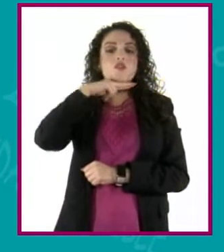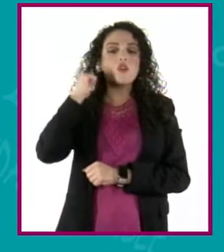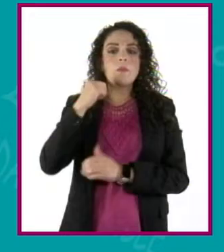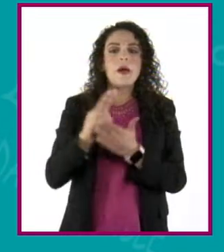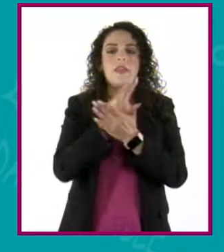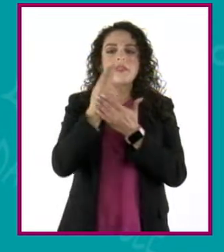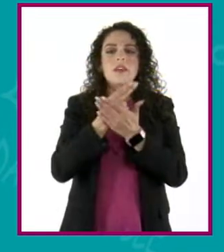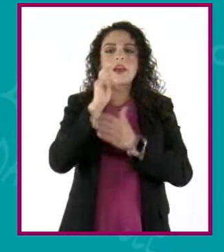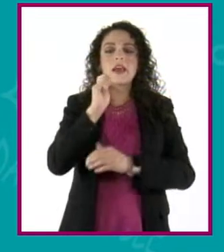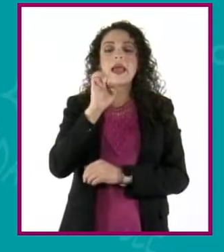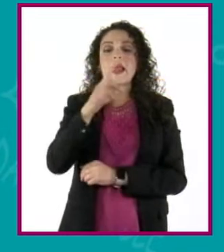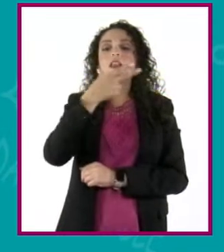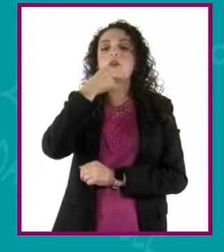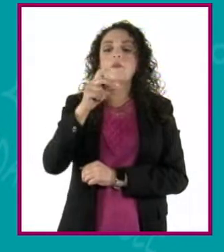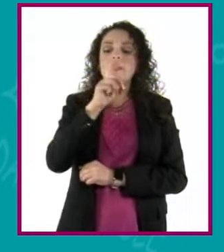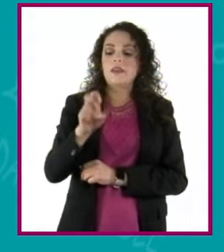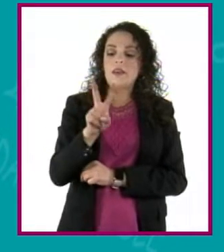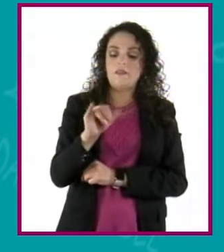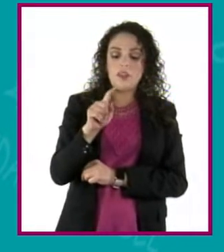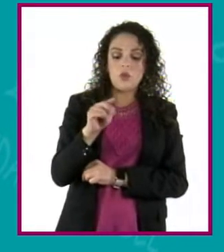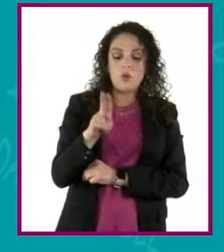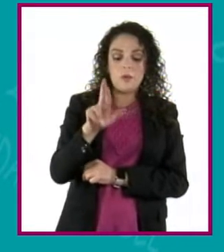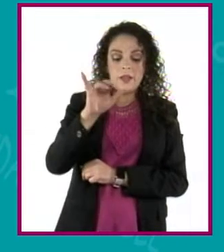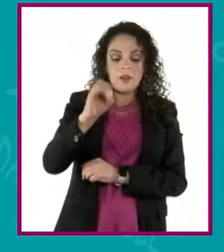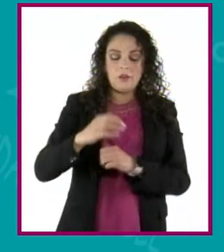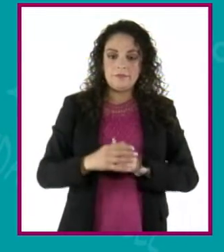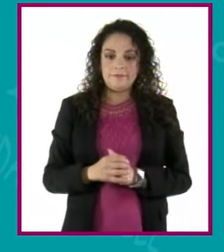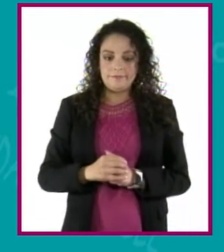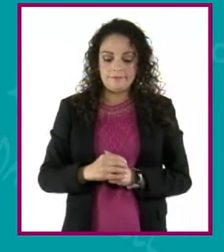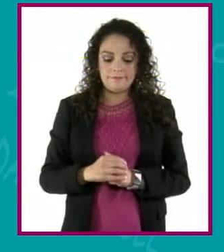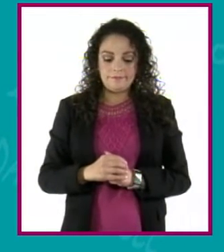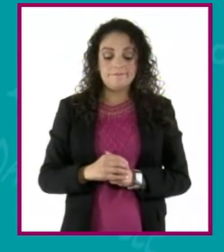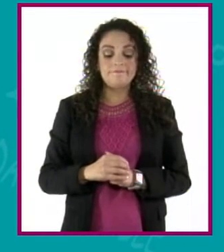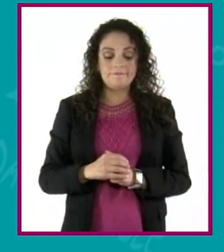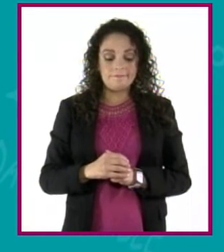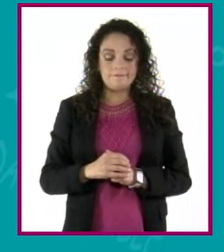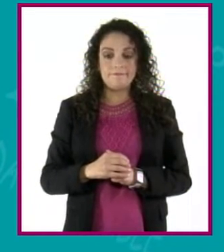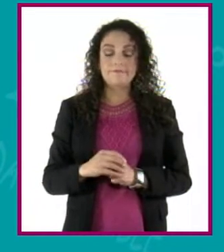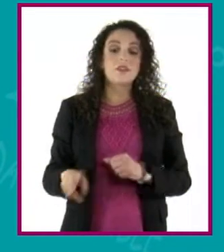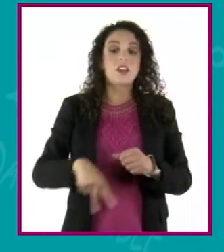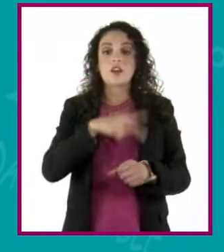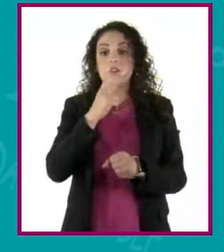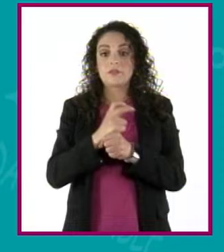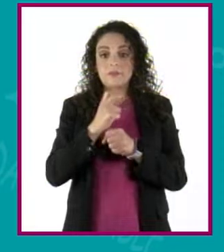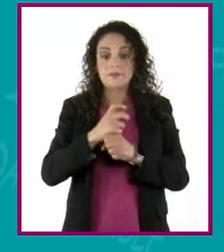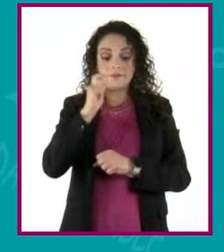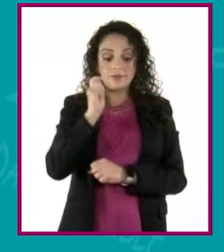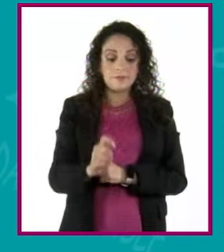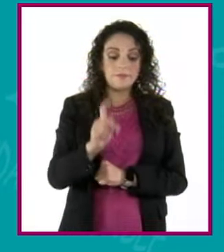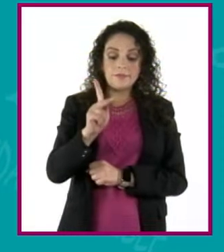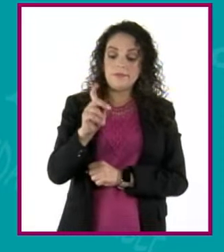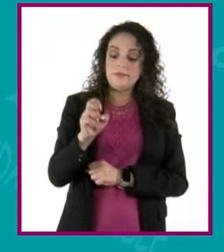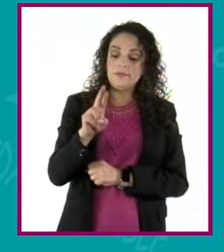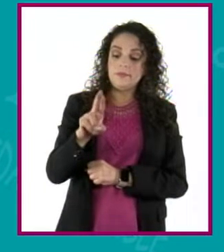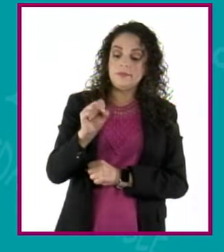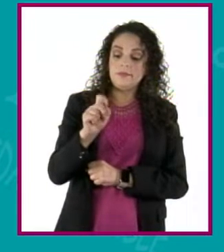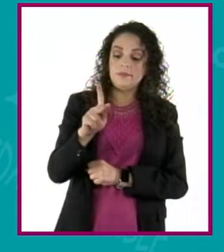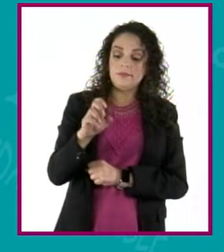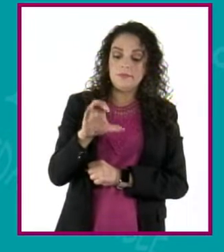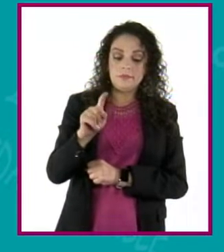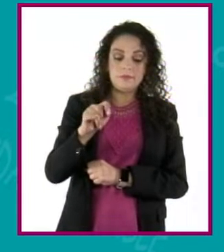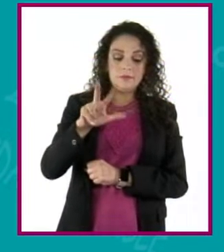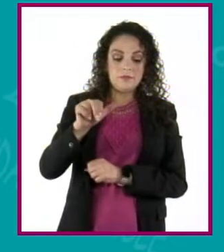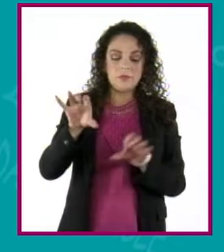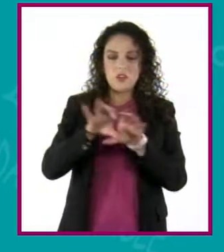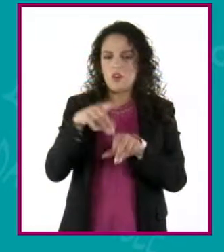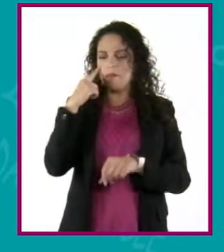el hombre de Vitruvio. Y el segundo elemento importante es la perspectiva. Para la representación de objetos en el